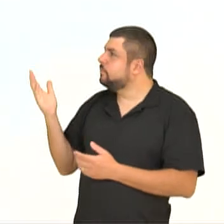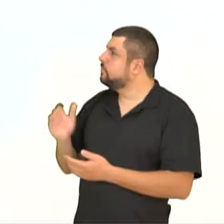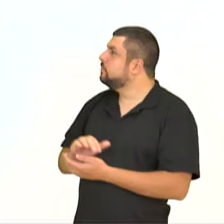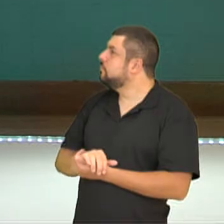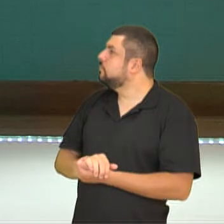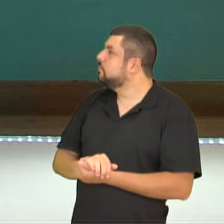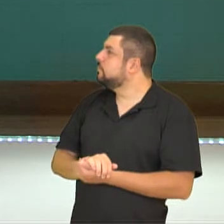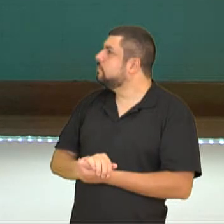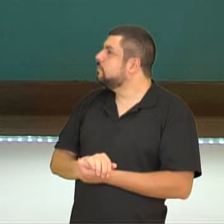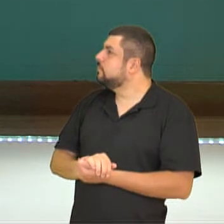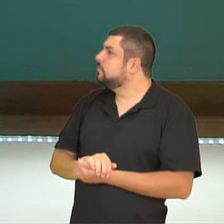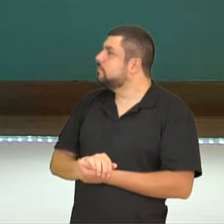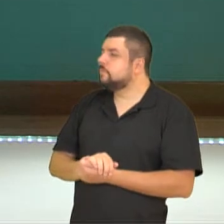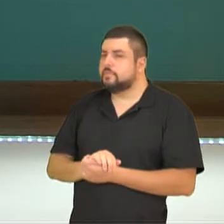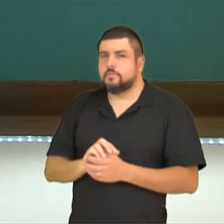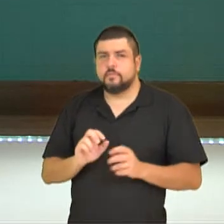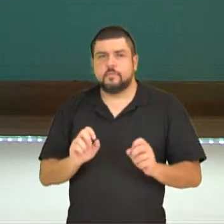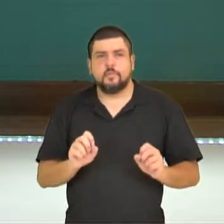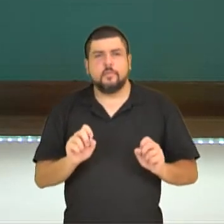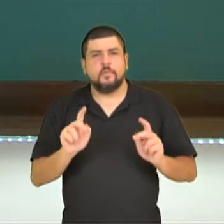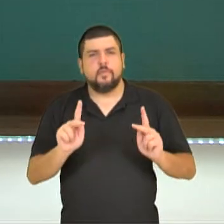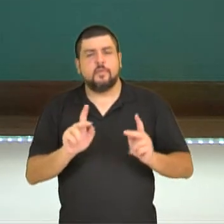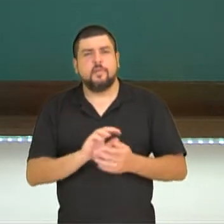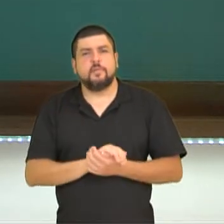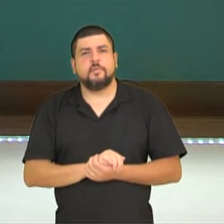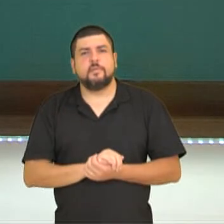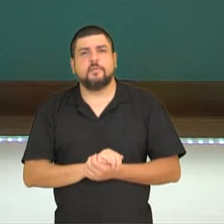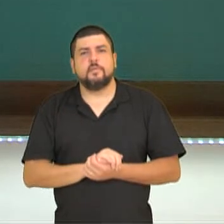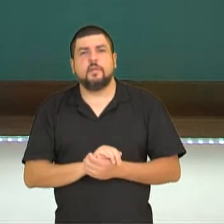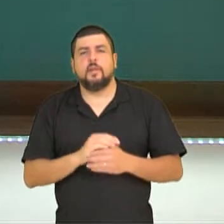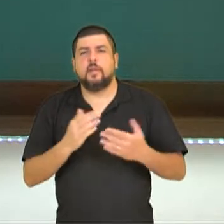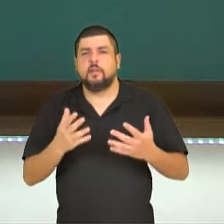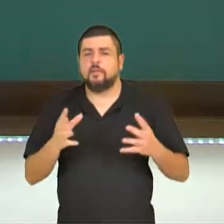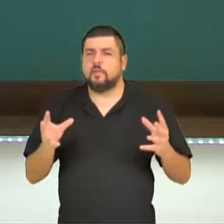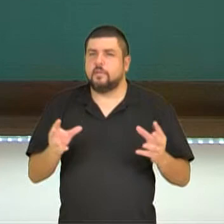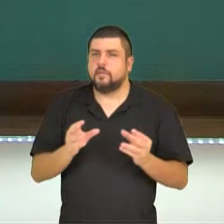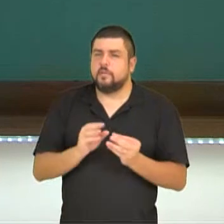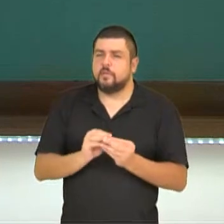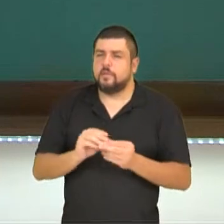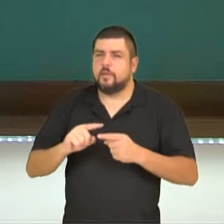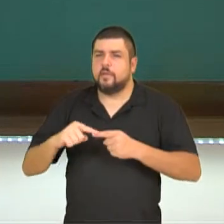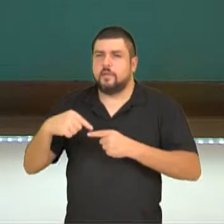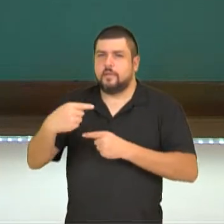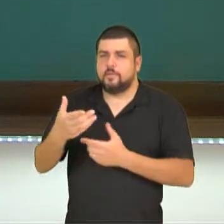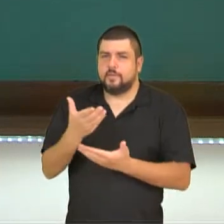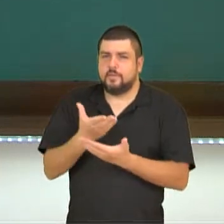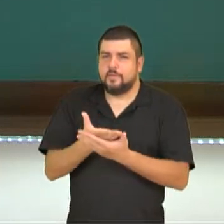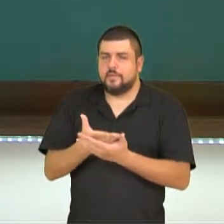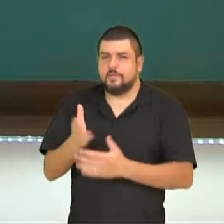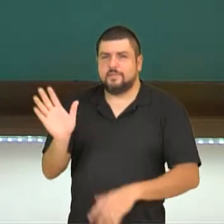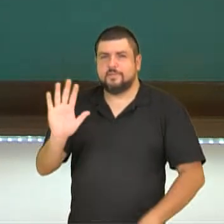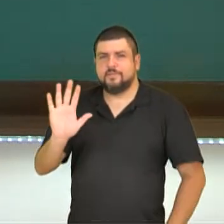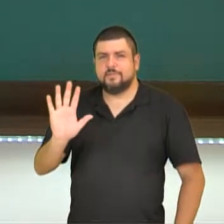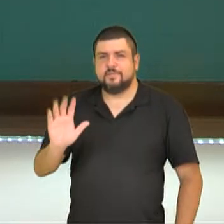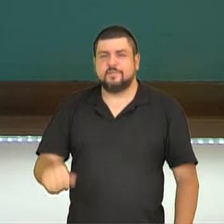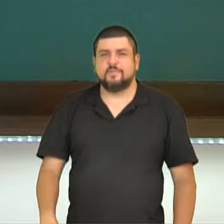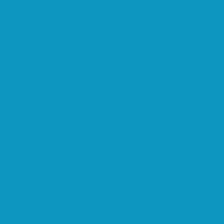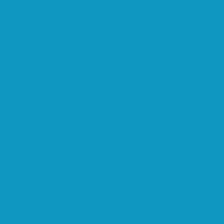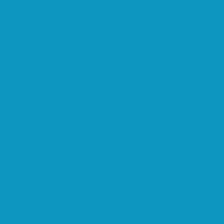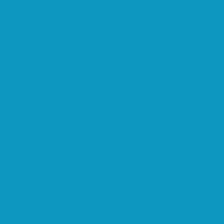entre outros, ¿cierto, chicos? Entonces é esto. Hasta la próxima clase.